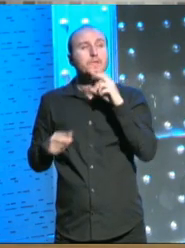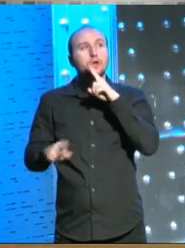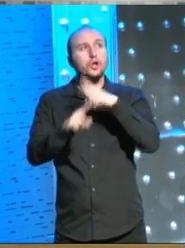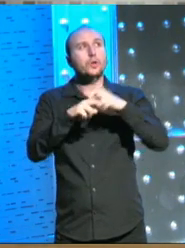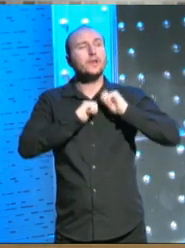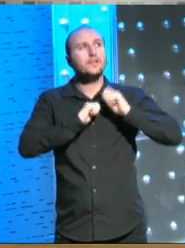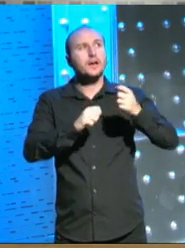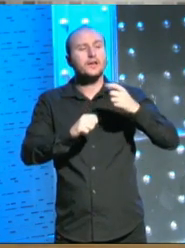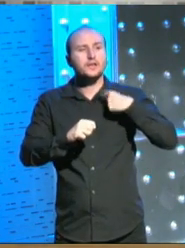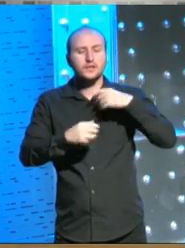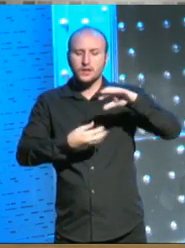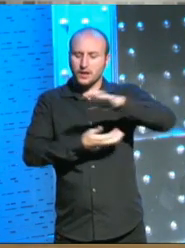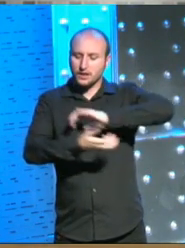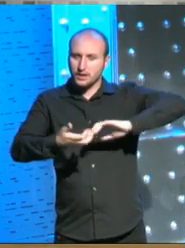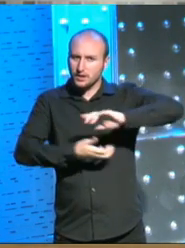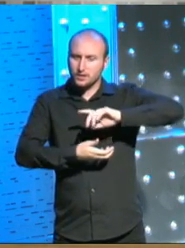de